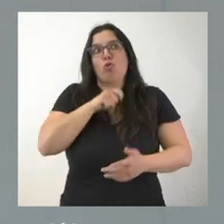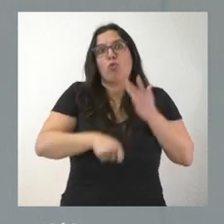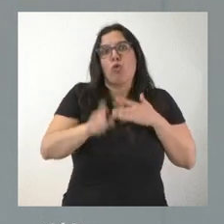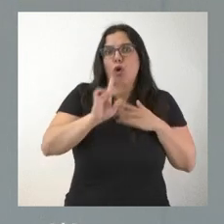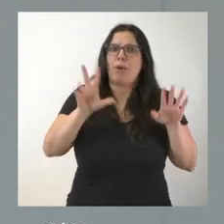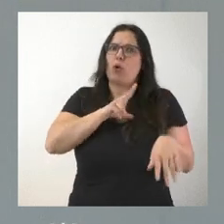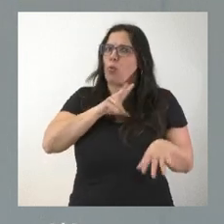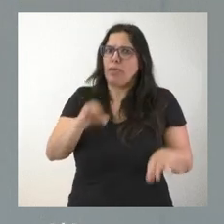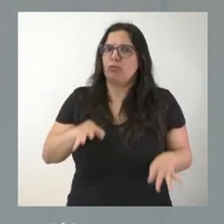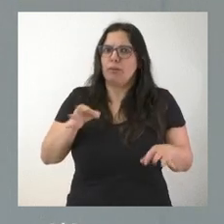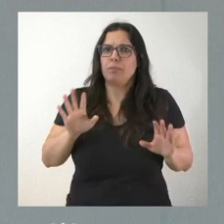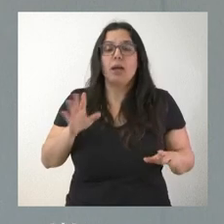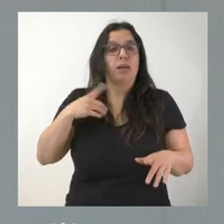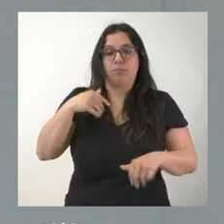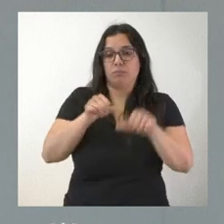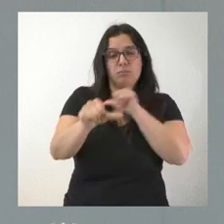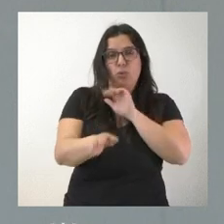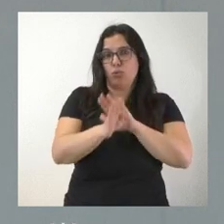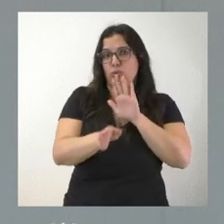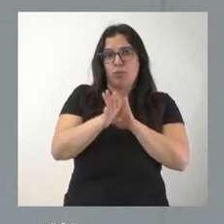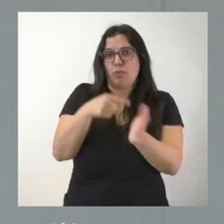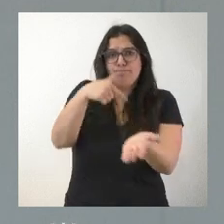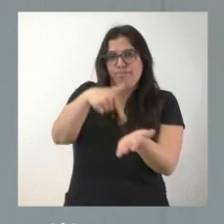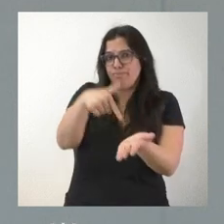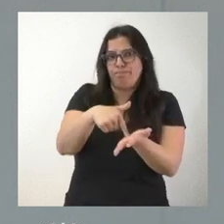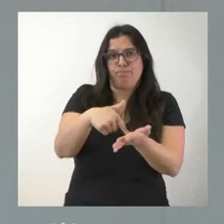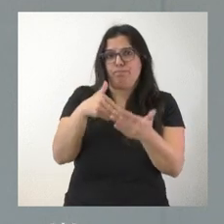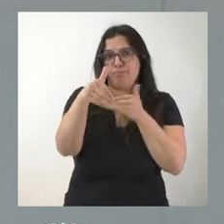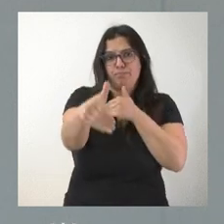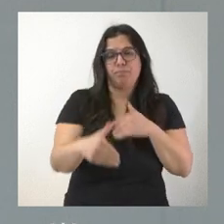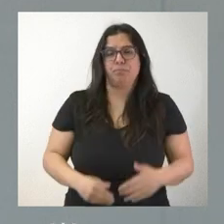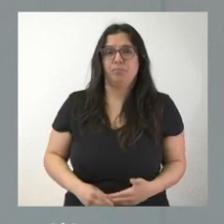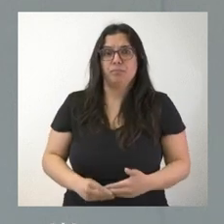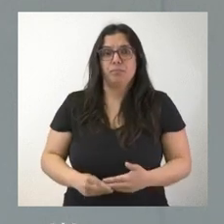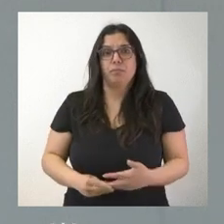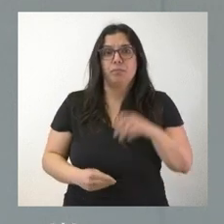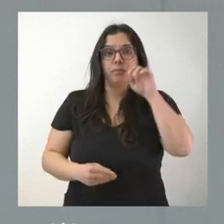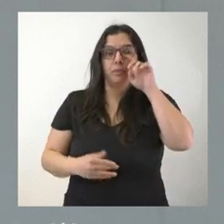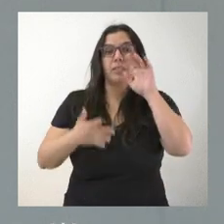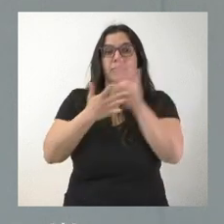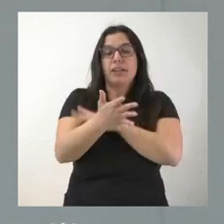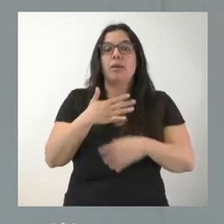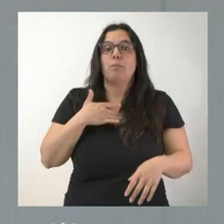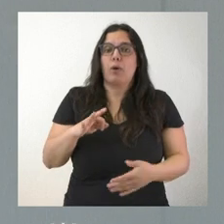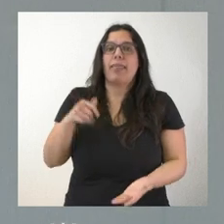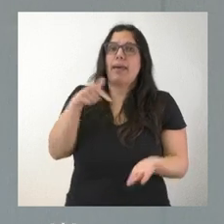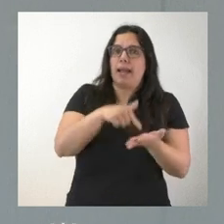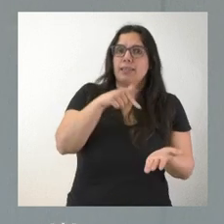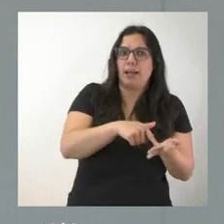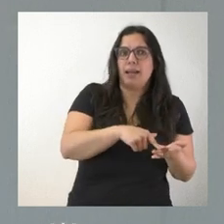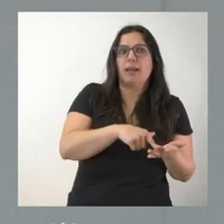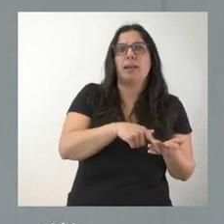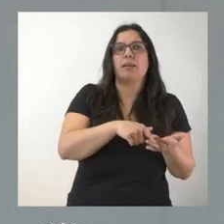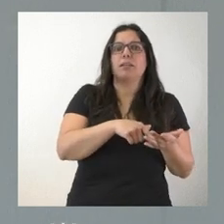la suficiente educación y que lo Seguiremos exigiendo en el futuro que es que no está reñida la exigencia y la educación